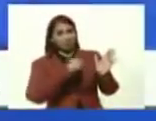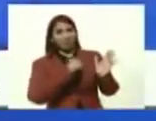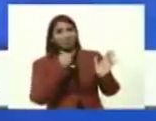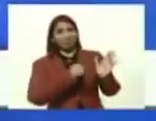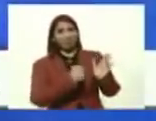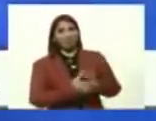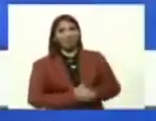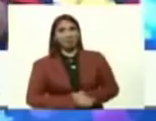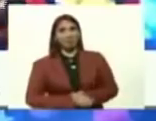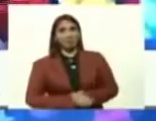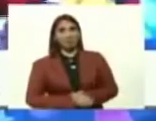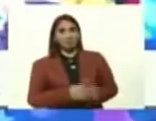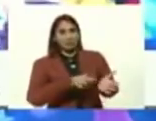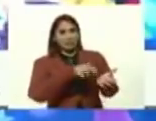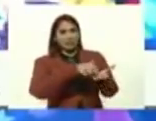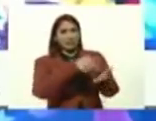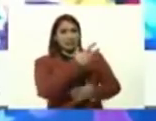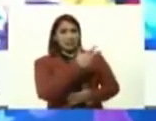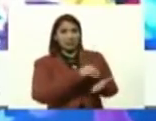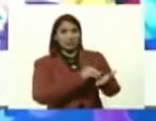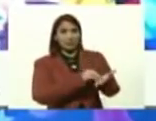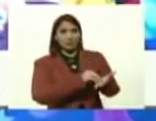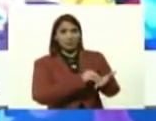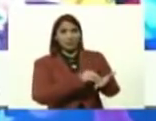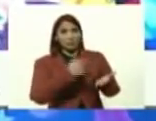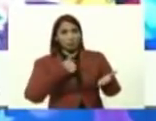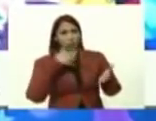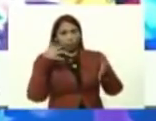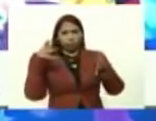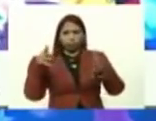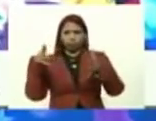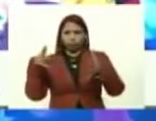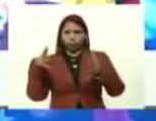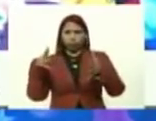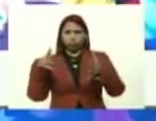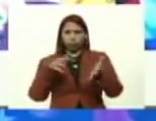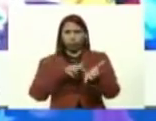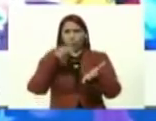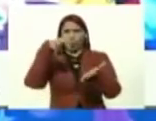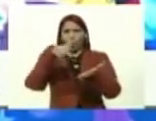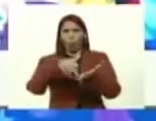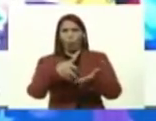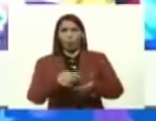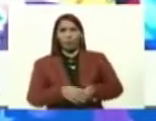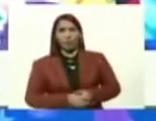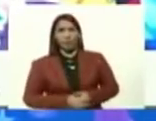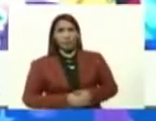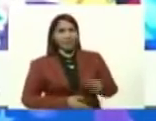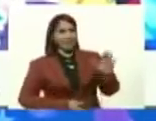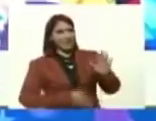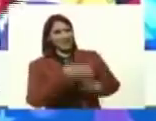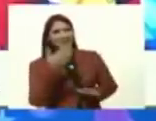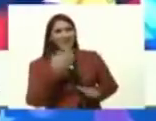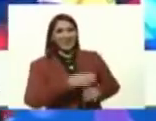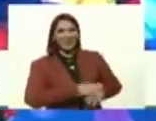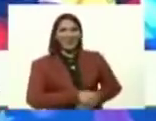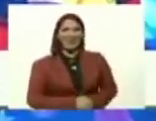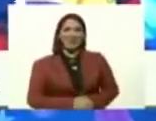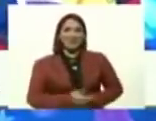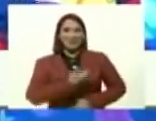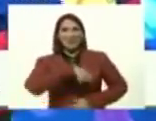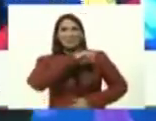Salto triple y salto largo. Yo te puedo entrenar salto largo. ¿Sí? Sí. Bueno. Me voy para Madrid de vez en cuando.